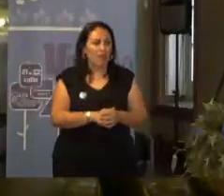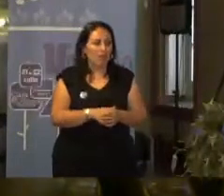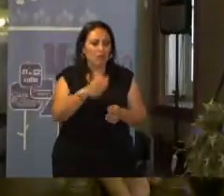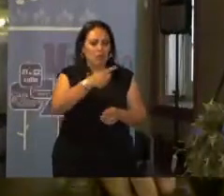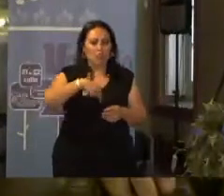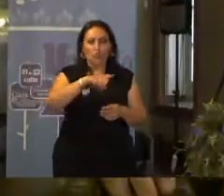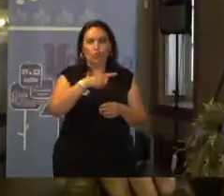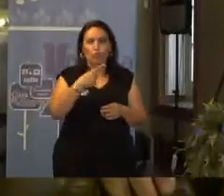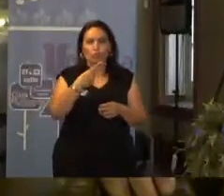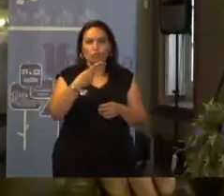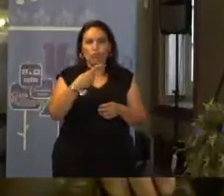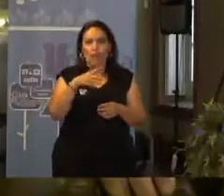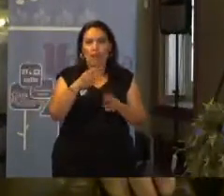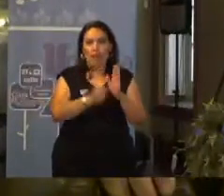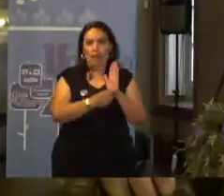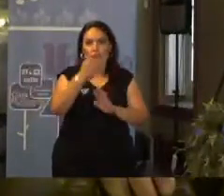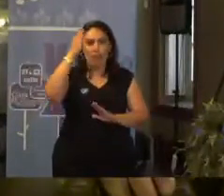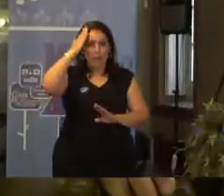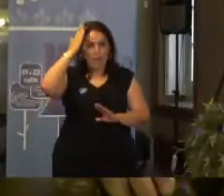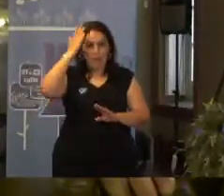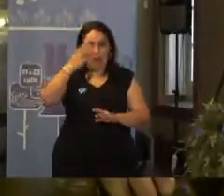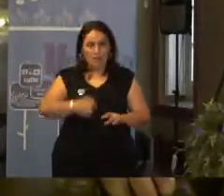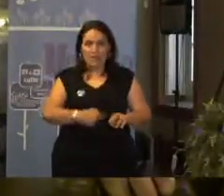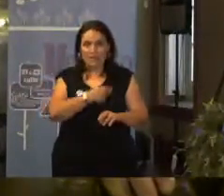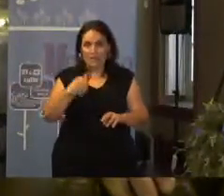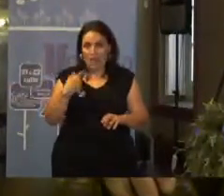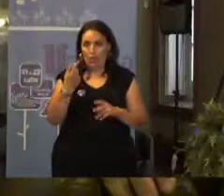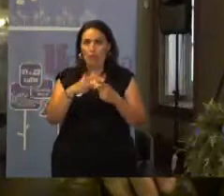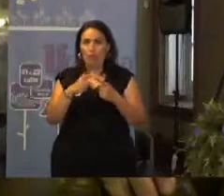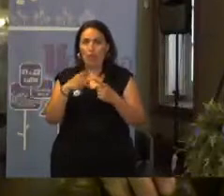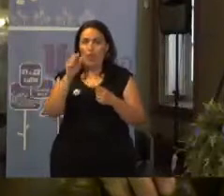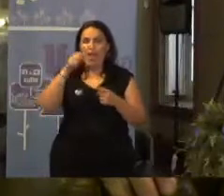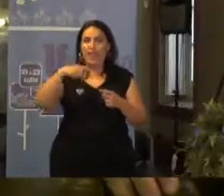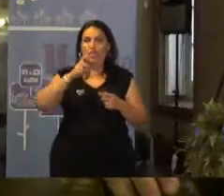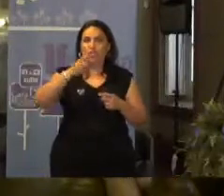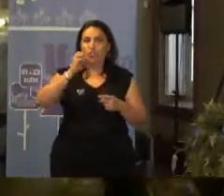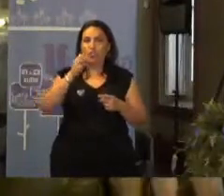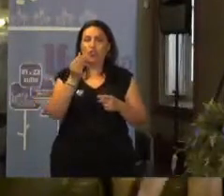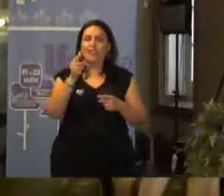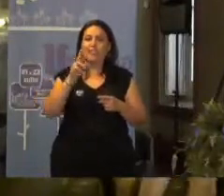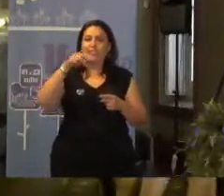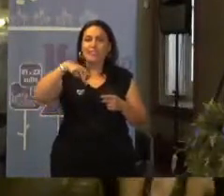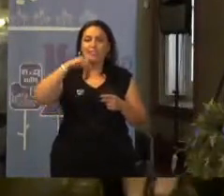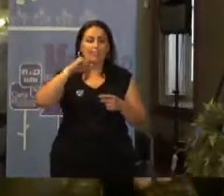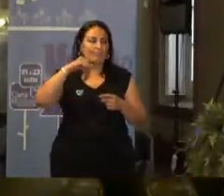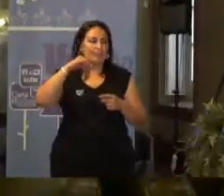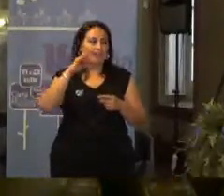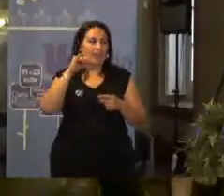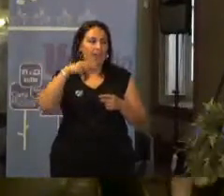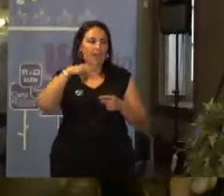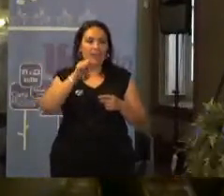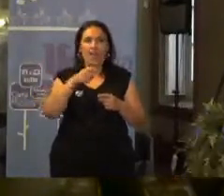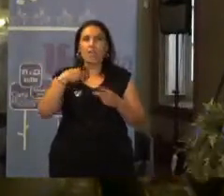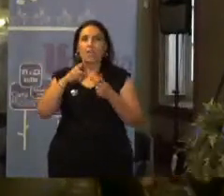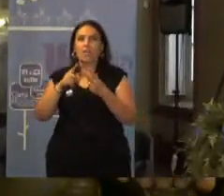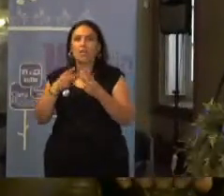principal de Santiago, que foron Quintana e Touriño. Quero dicir, foi... E éramos xente que non éramos